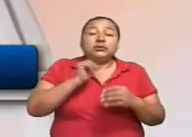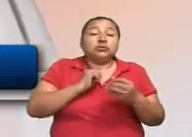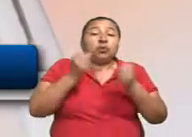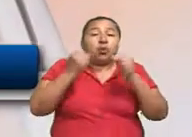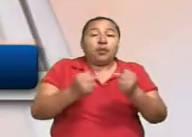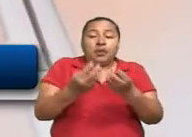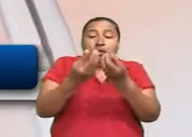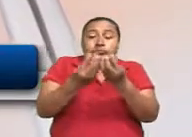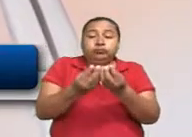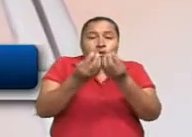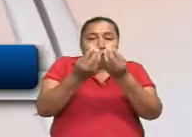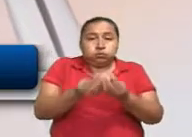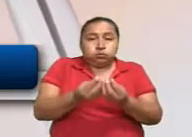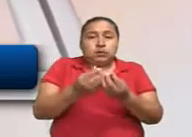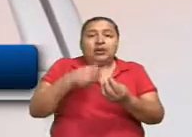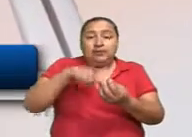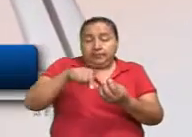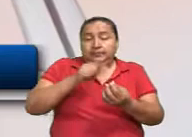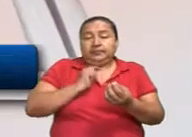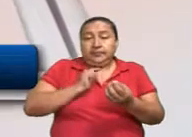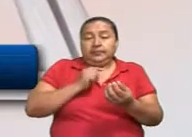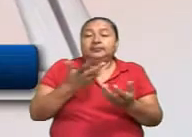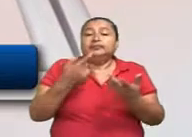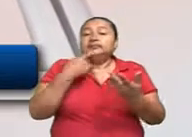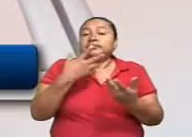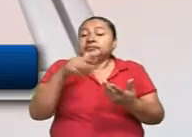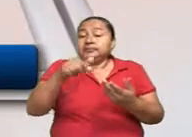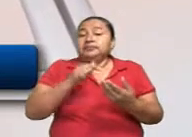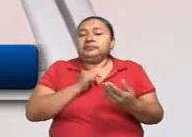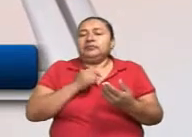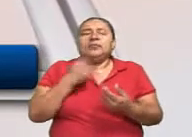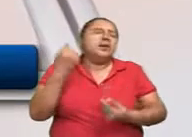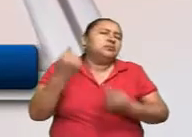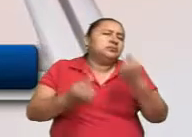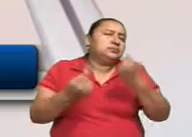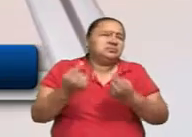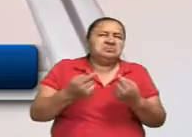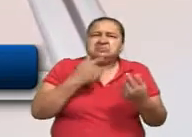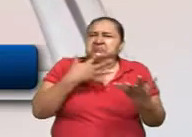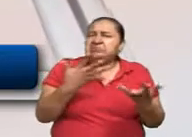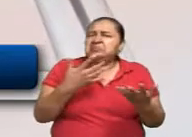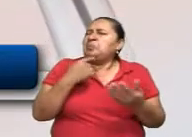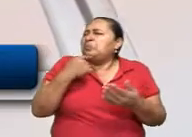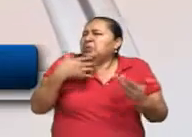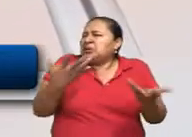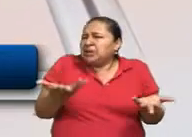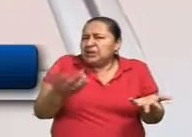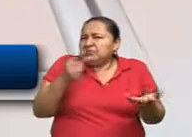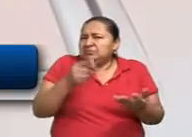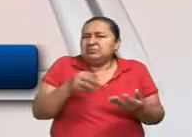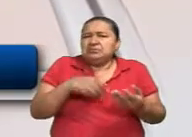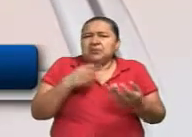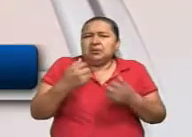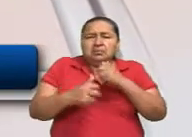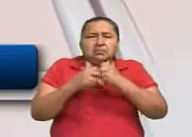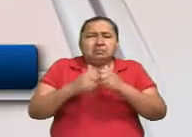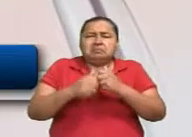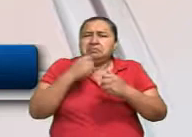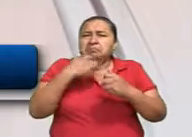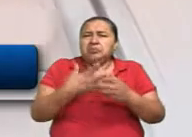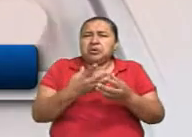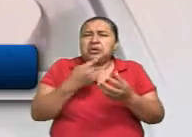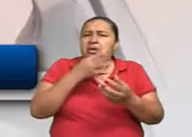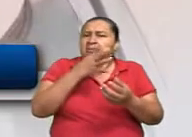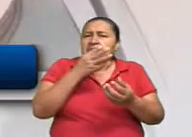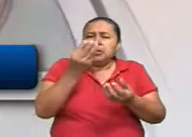corporal. Correcto, así es. Ahora, ¿cuáles son las causas, doctora? ¿Hay estudios que definen que por qué